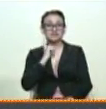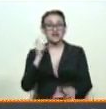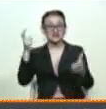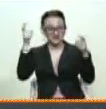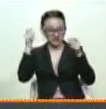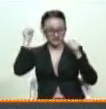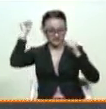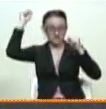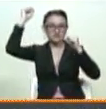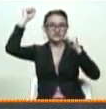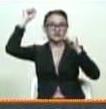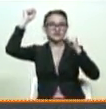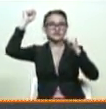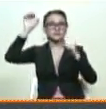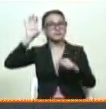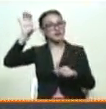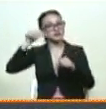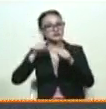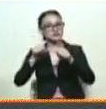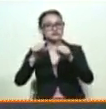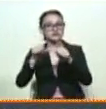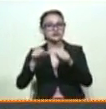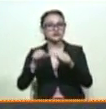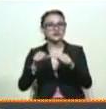vive! ¡La patria sigue!